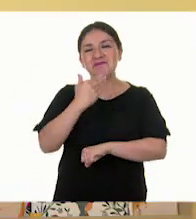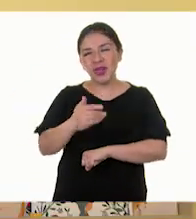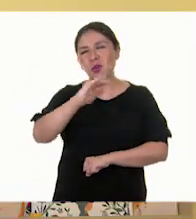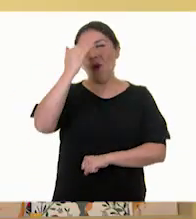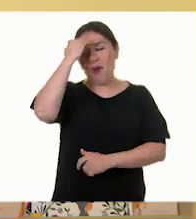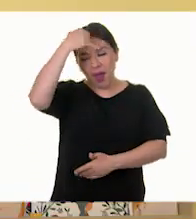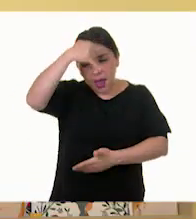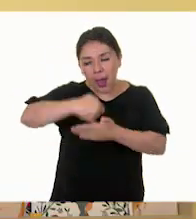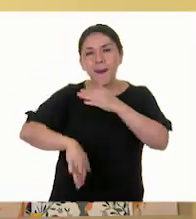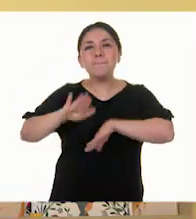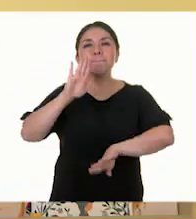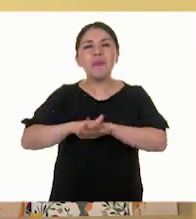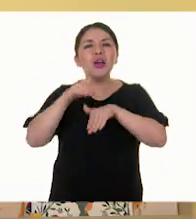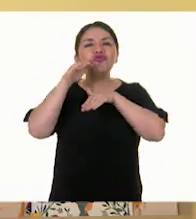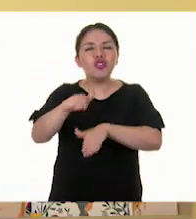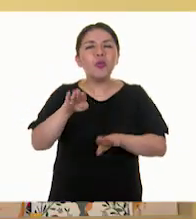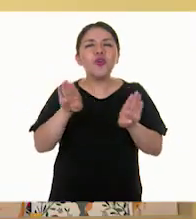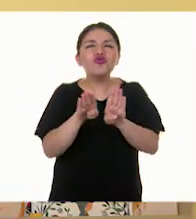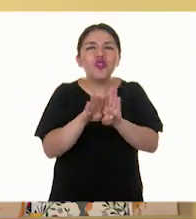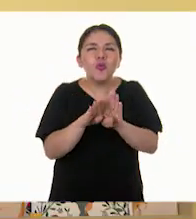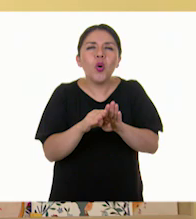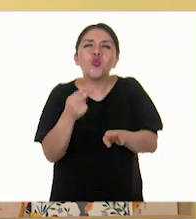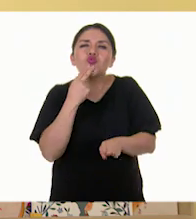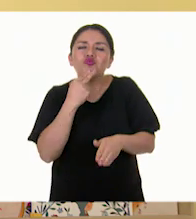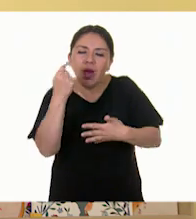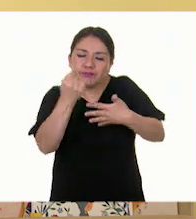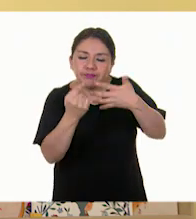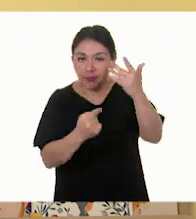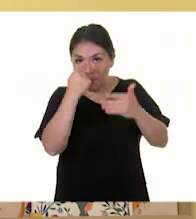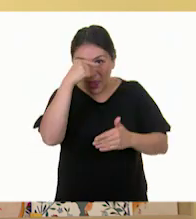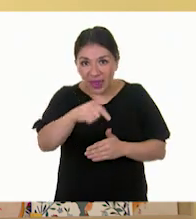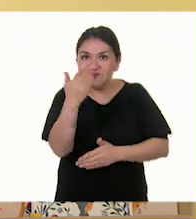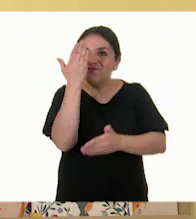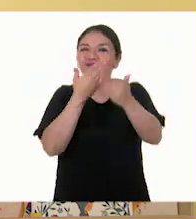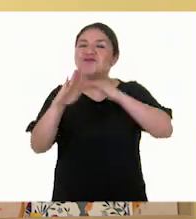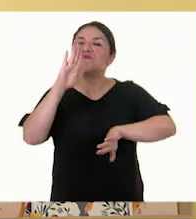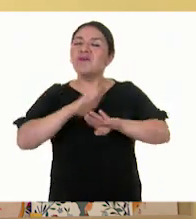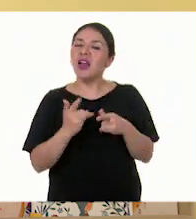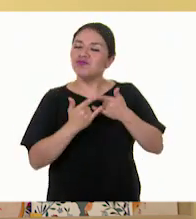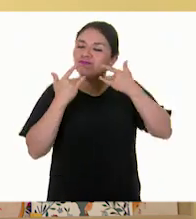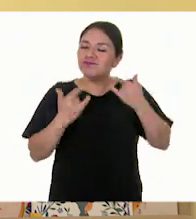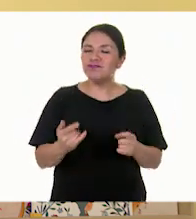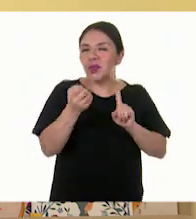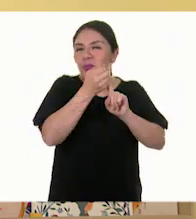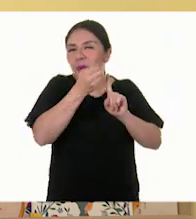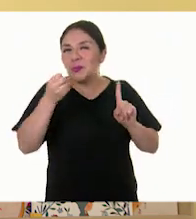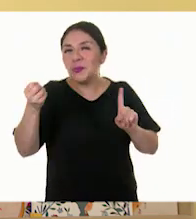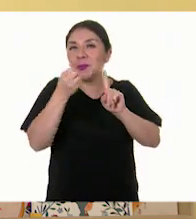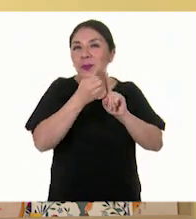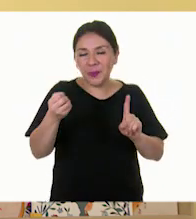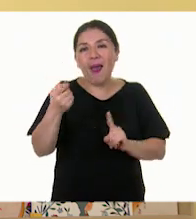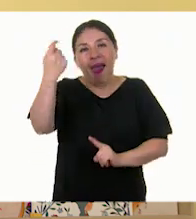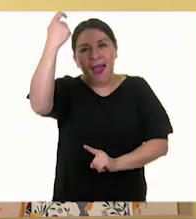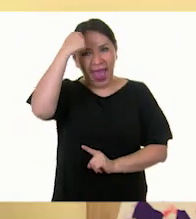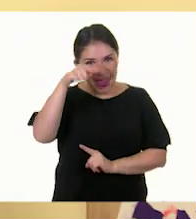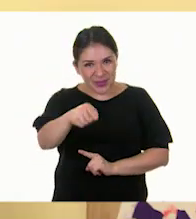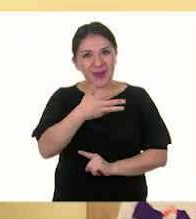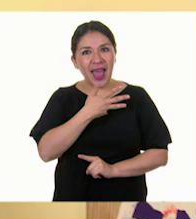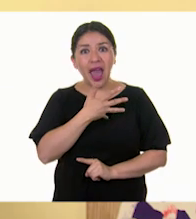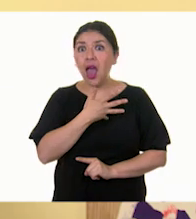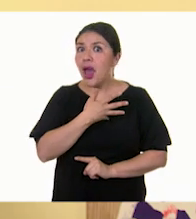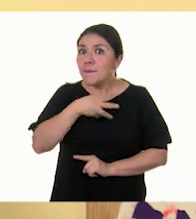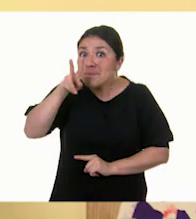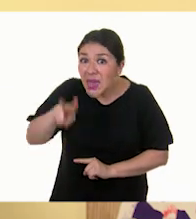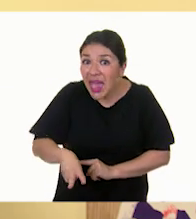conocer un poco más sobre esas herramientas que ayudarán a sacar a esa narradora o narrador que todos llevamos dentro. ¿En serio?